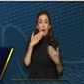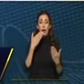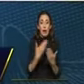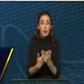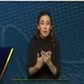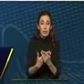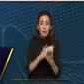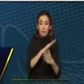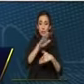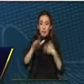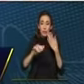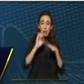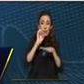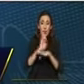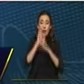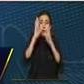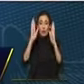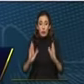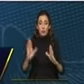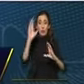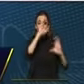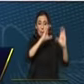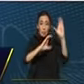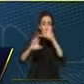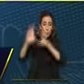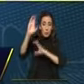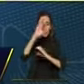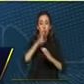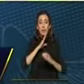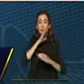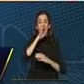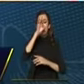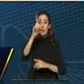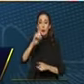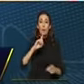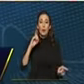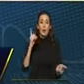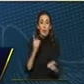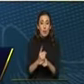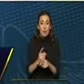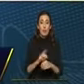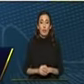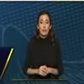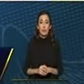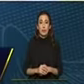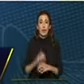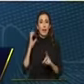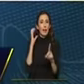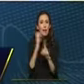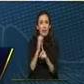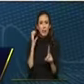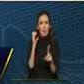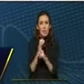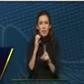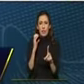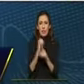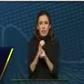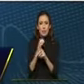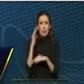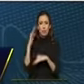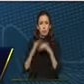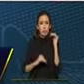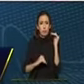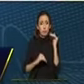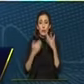todos, compatriotas queridos, por su búsqueda incesante de la verdad. Aunque el rigor de la crítica en ocasiones se dirija hacia